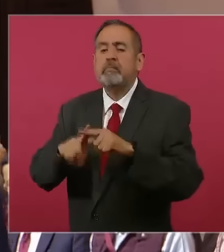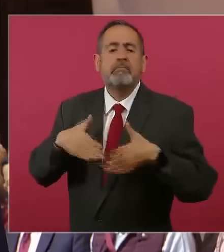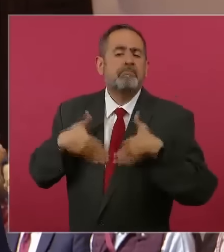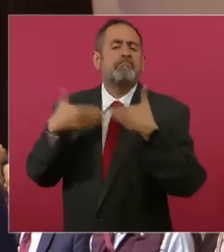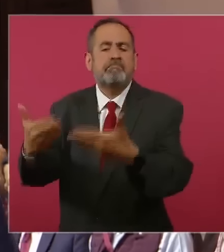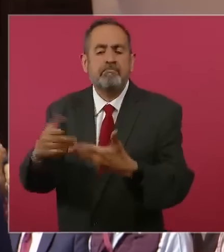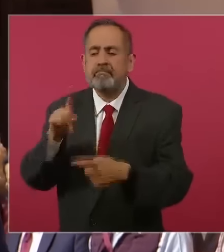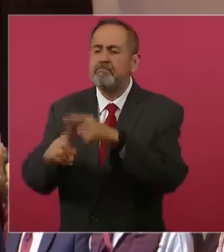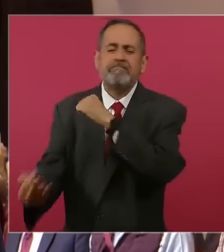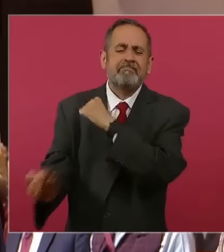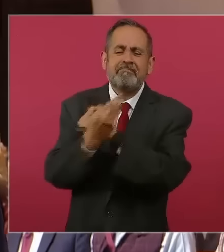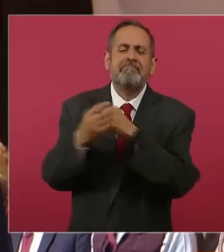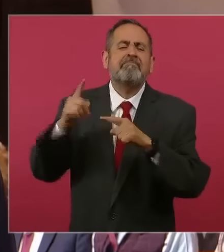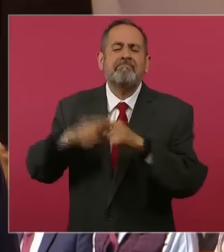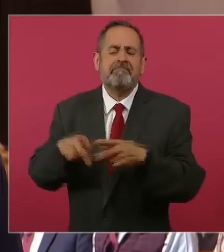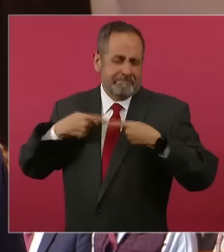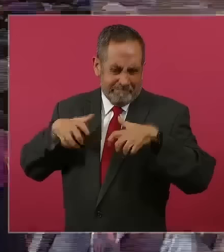¿Quién nos protege?